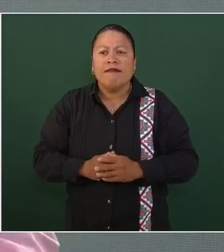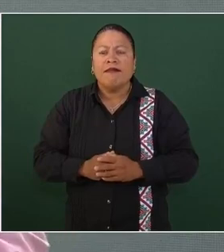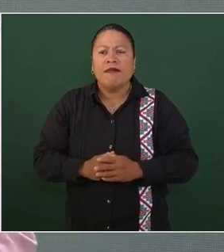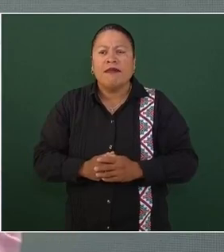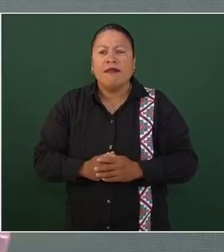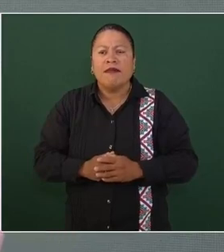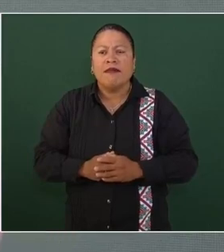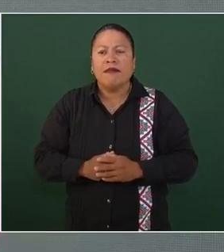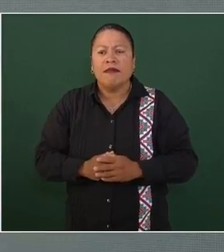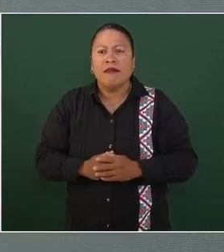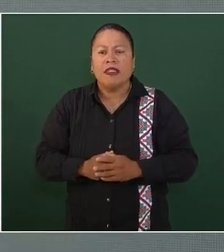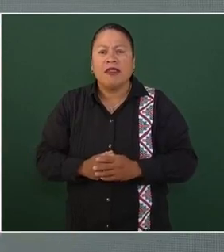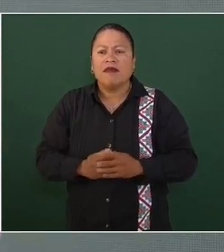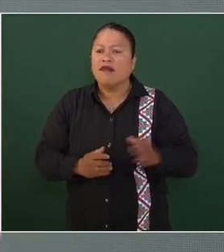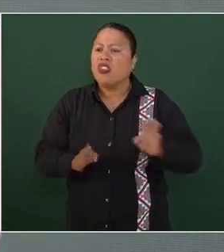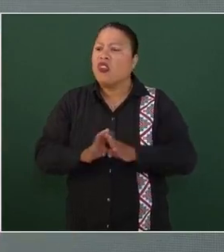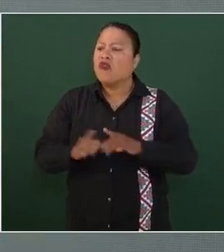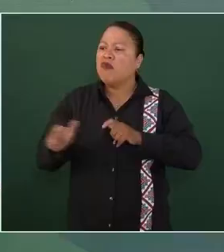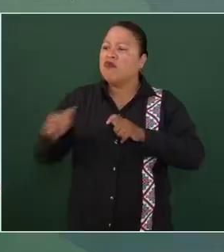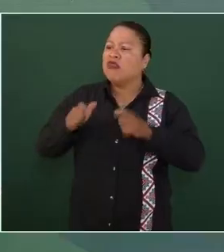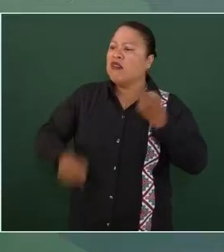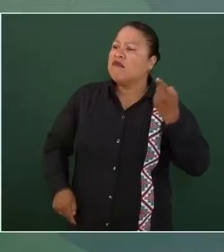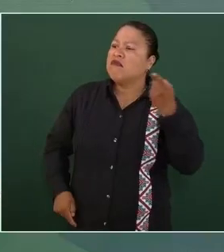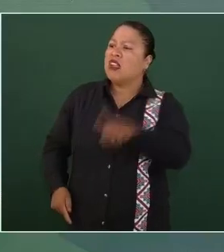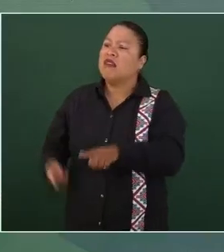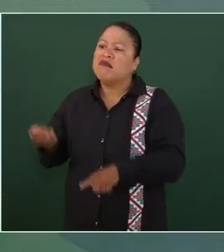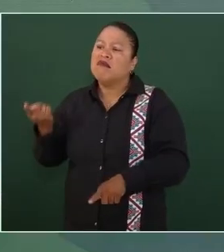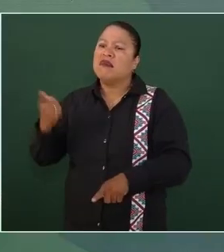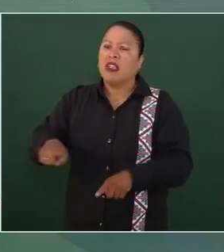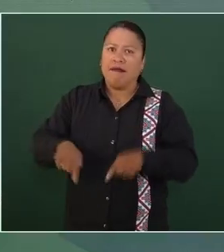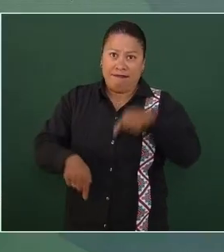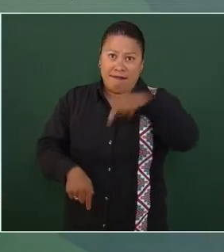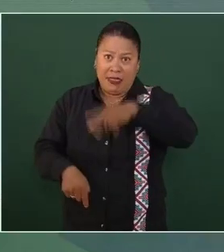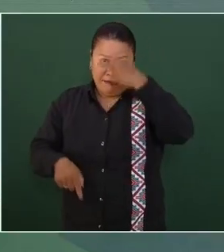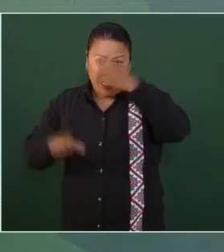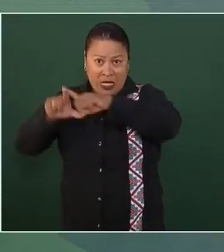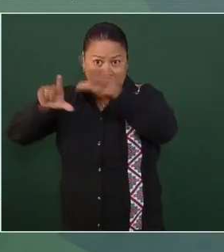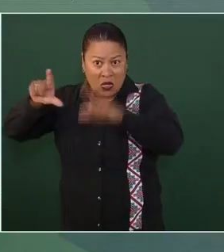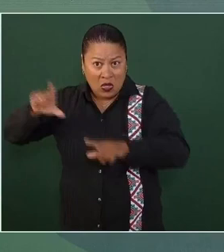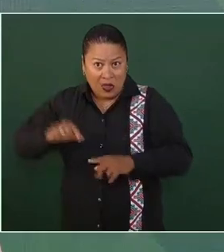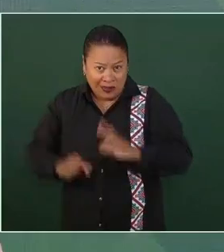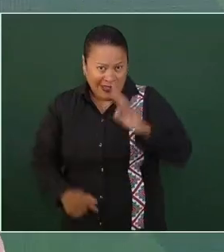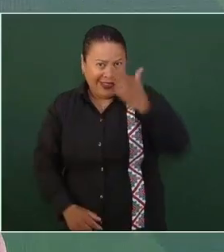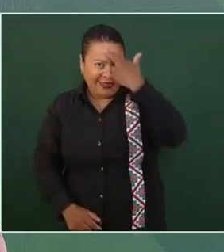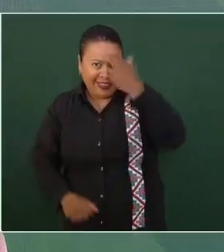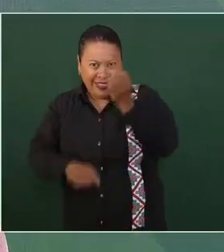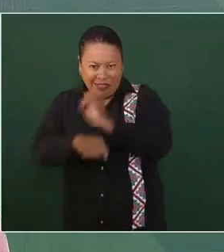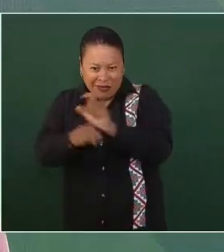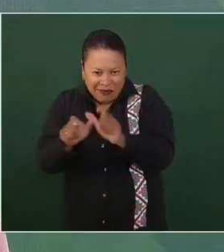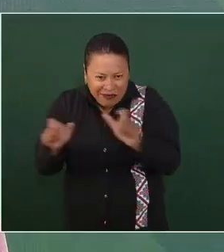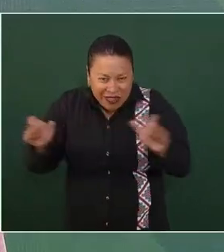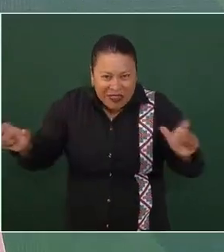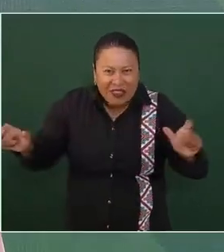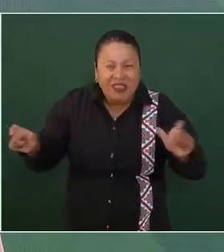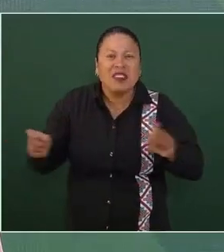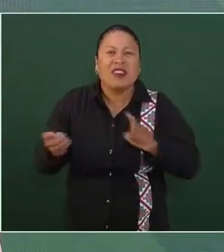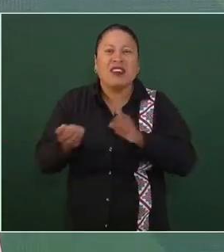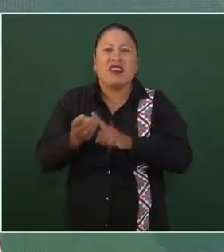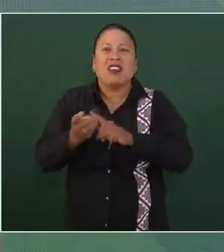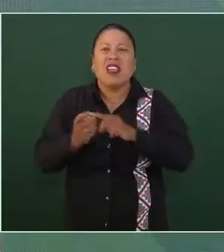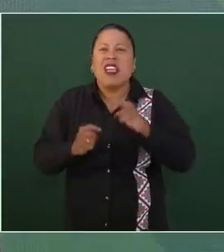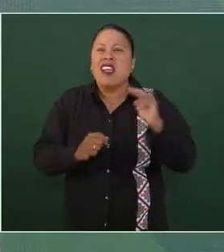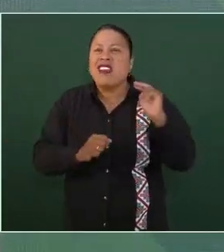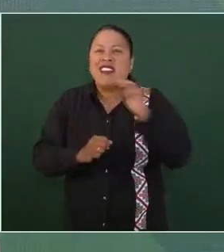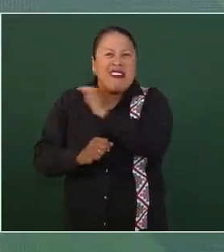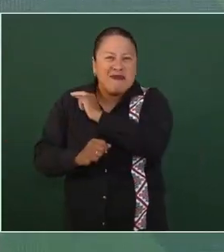este casi mandaban en México acuérdense de los operativos aquellos de rápido